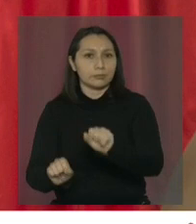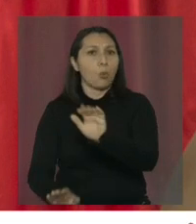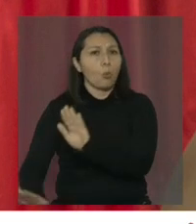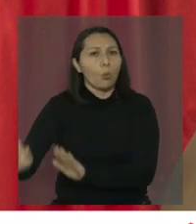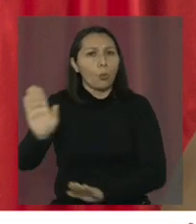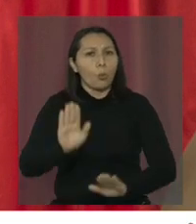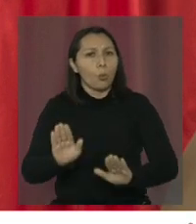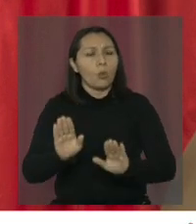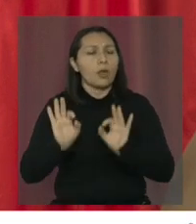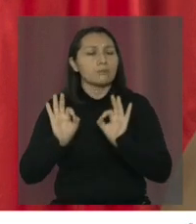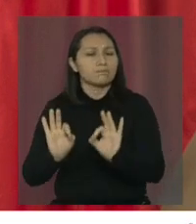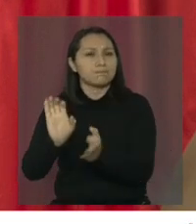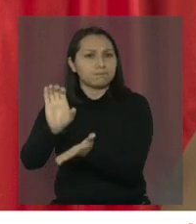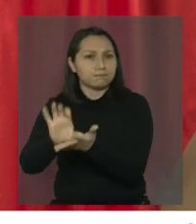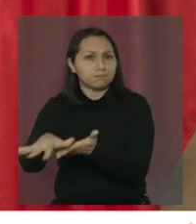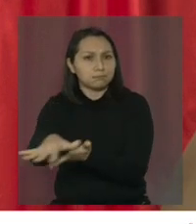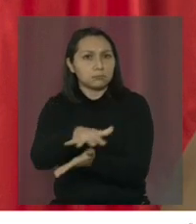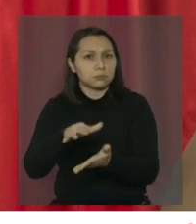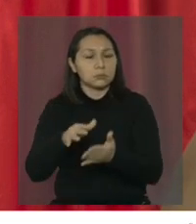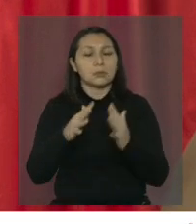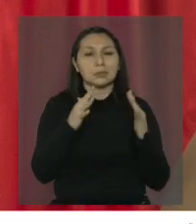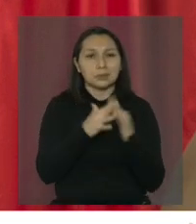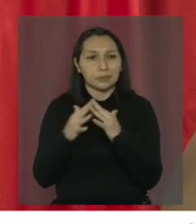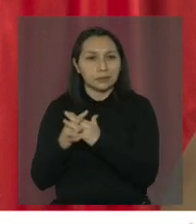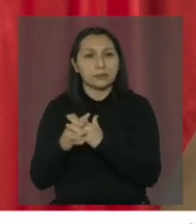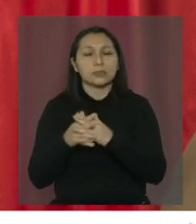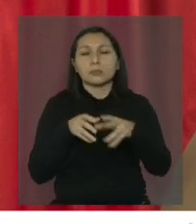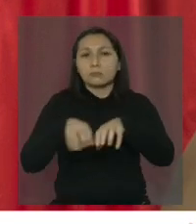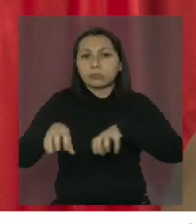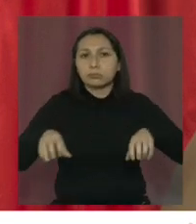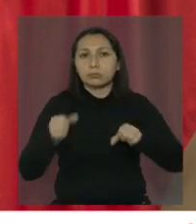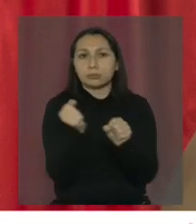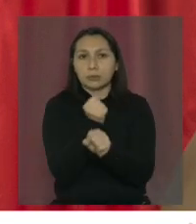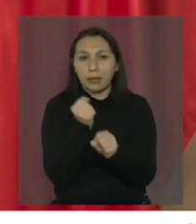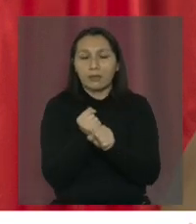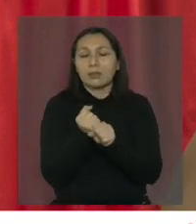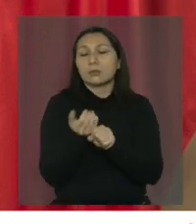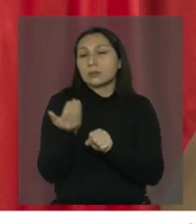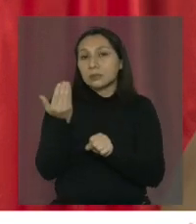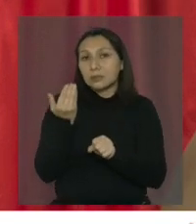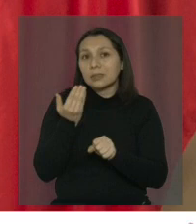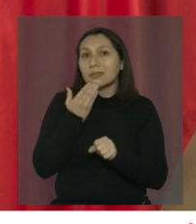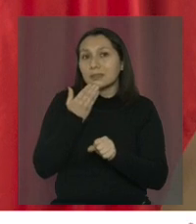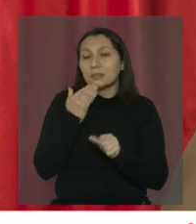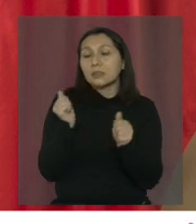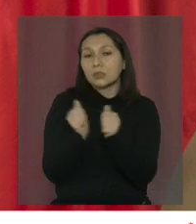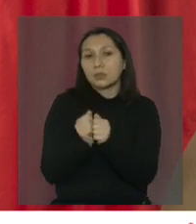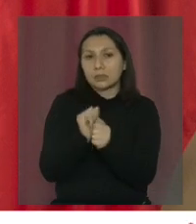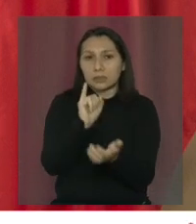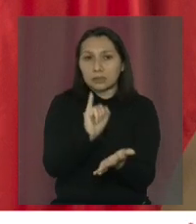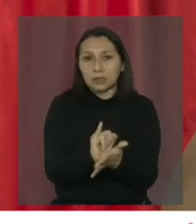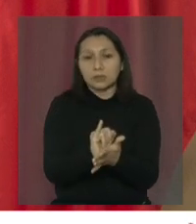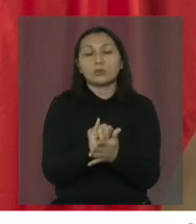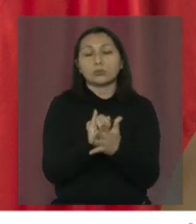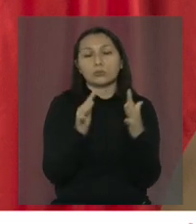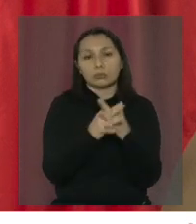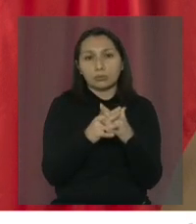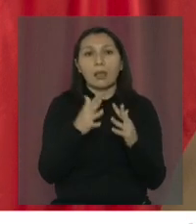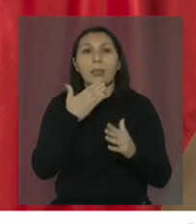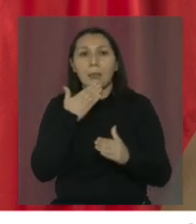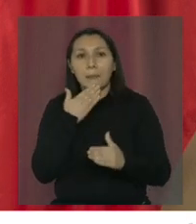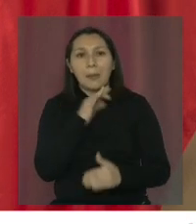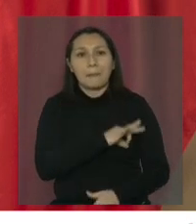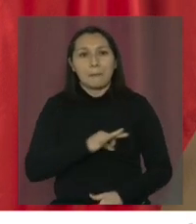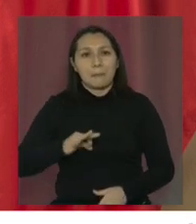con la distribución de las fuerzas armadas que hemos trabajado y obviamente con dicha institución y de la mano de la ministra